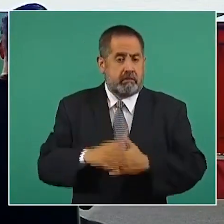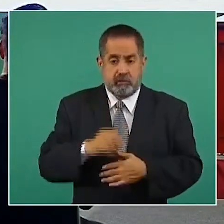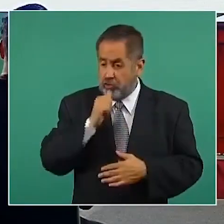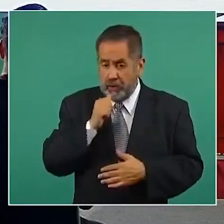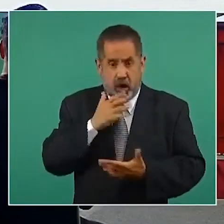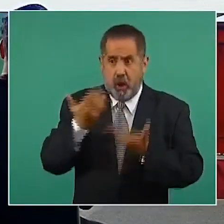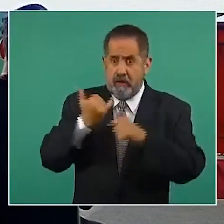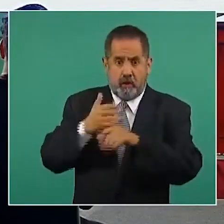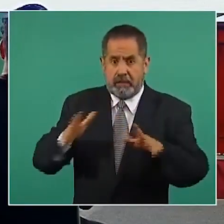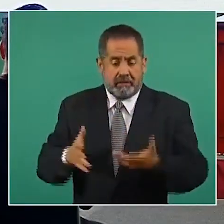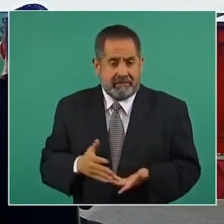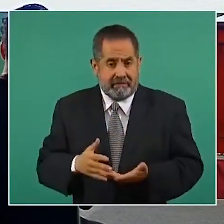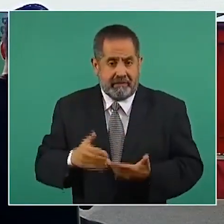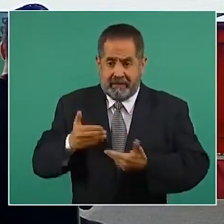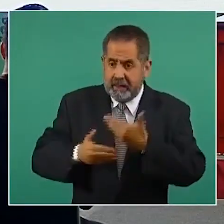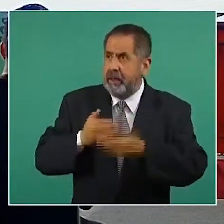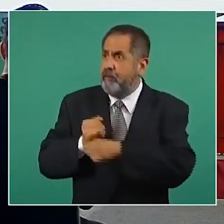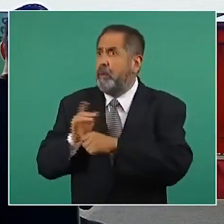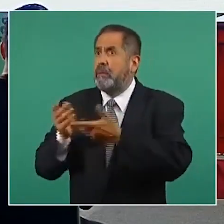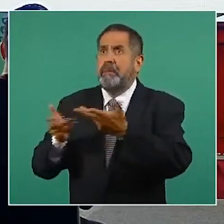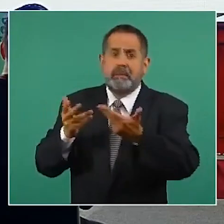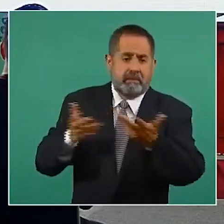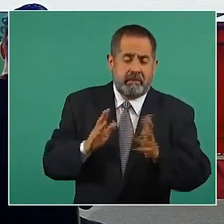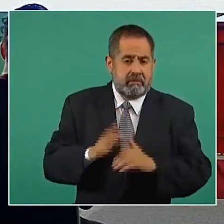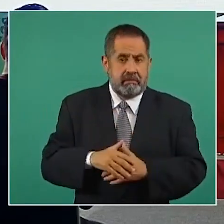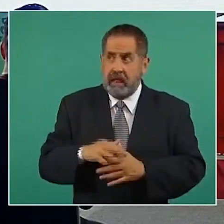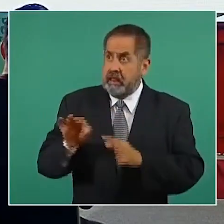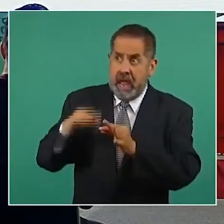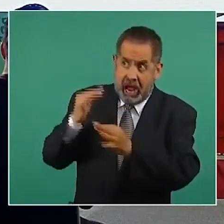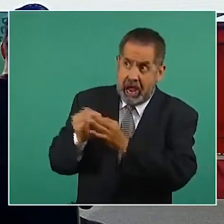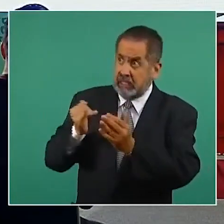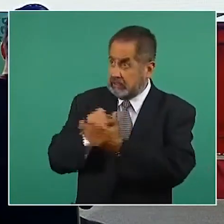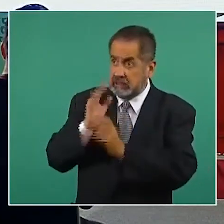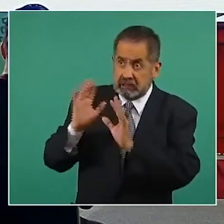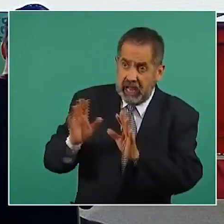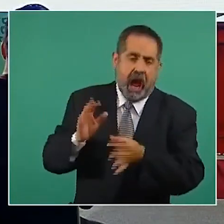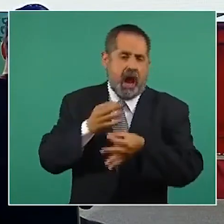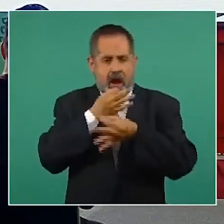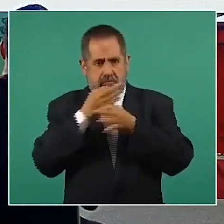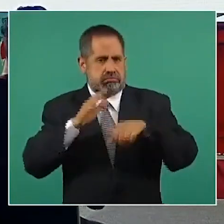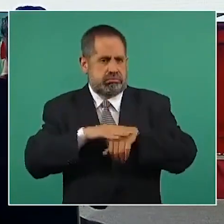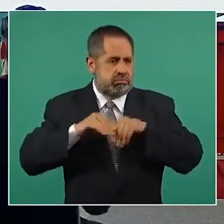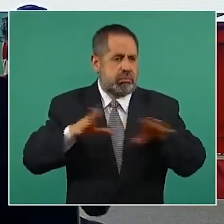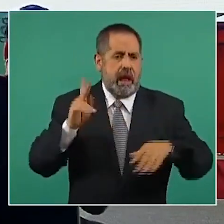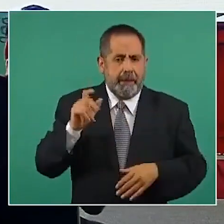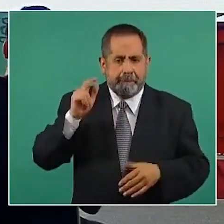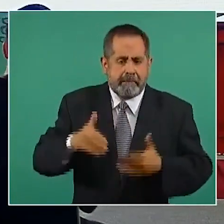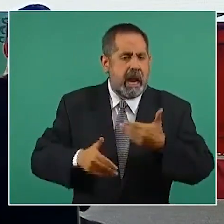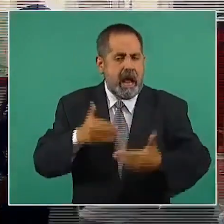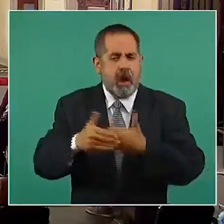tenemos toda la información, esta información se está recolectando. En el momento que se defina, en el momento que se tenga, definiremos cuáles son las